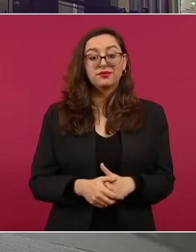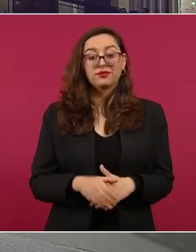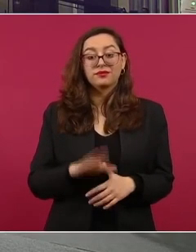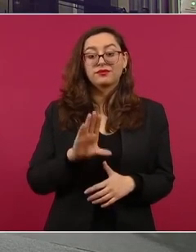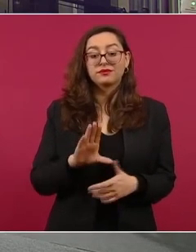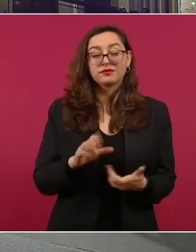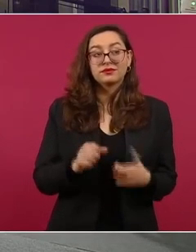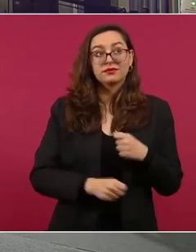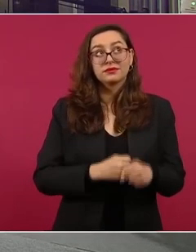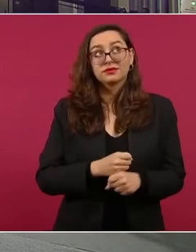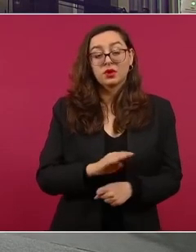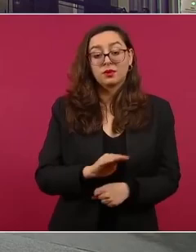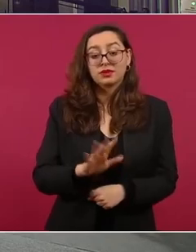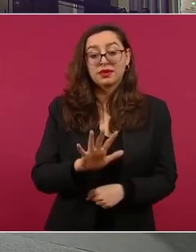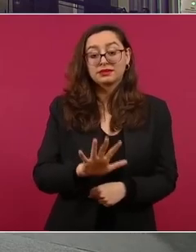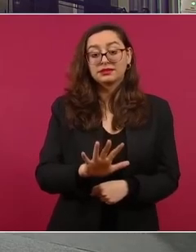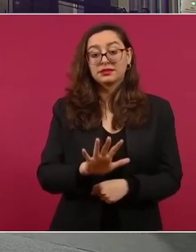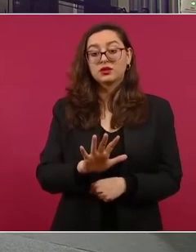¿95?